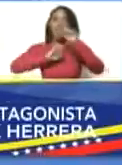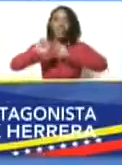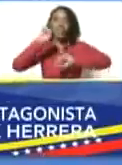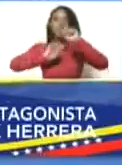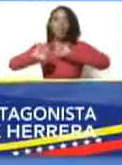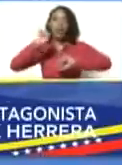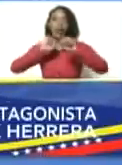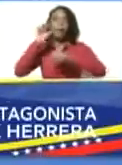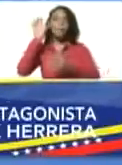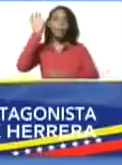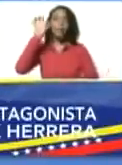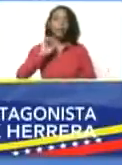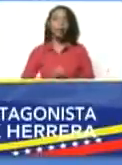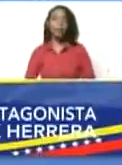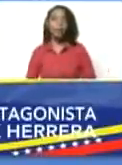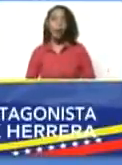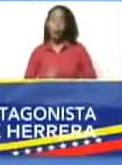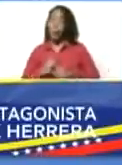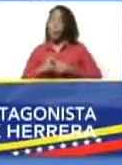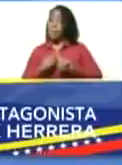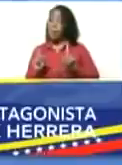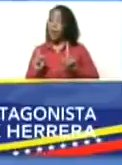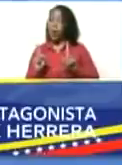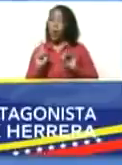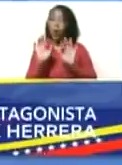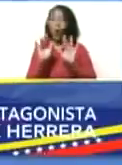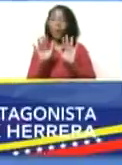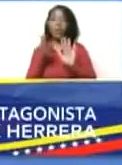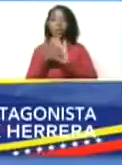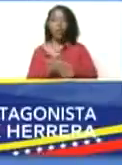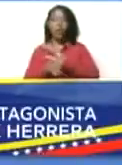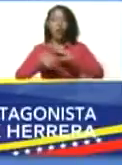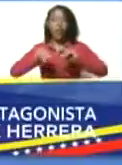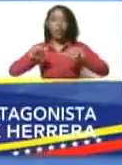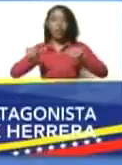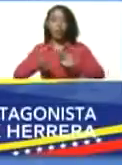patria, pero tenía los pies sobre la tierra.